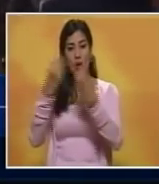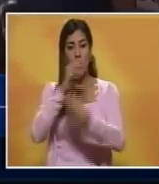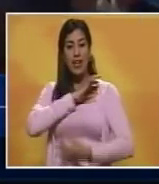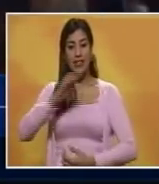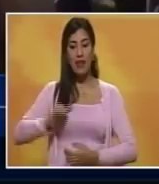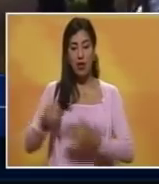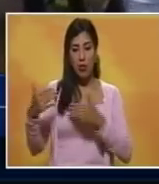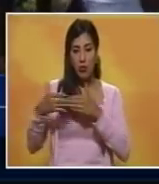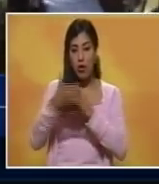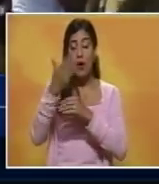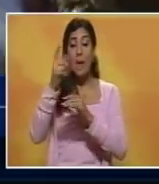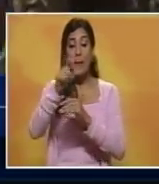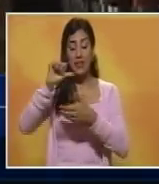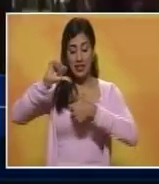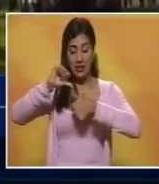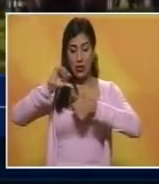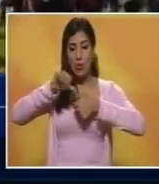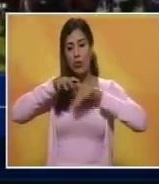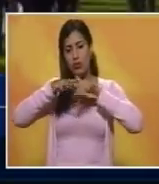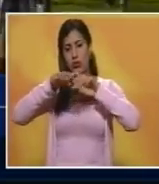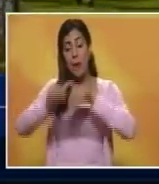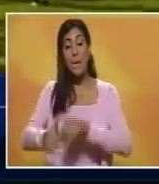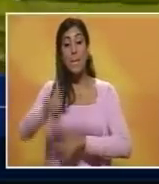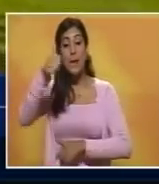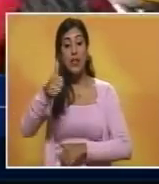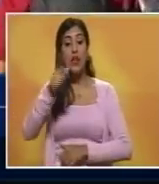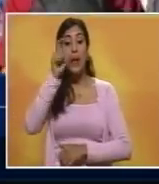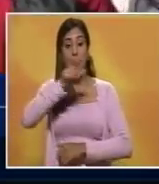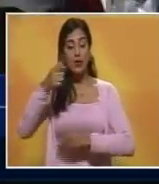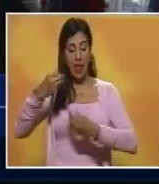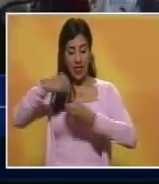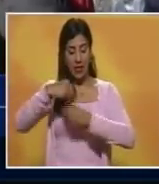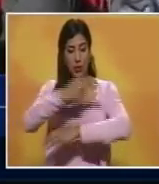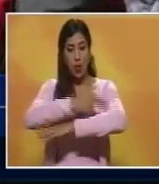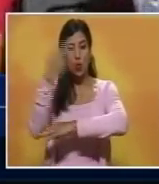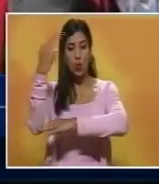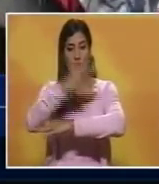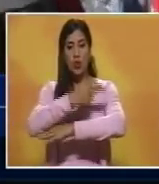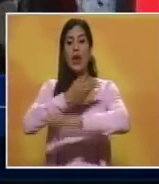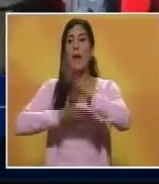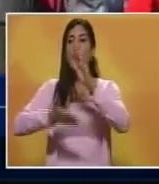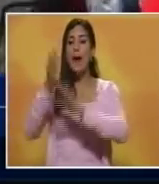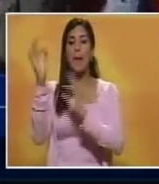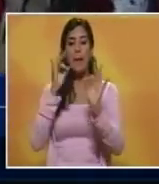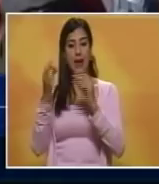unos 7.000 migrantes centroamericanos, la mayoría hondureños, busca llegar a